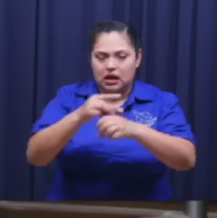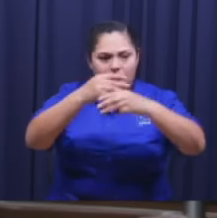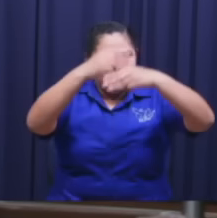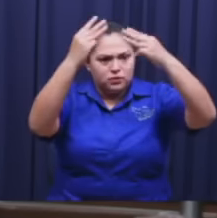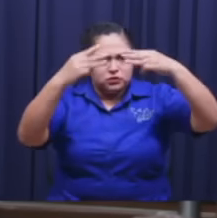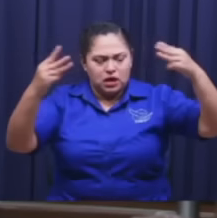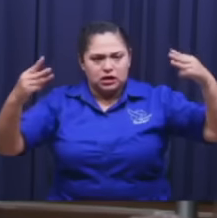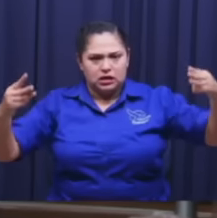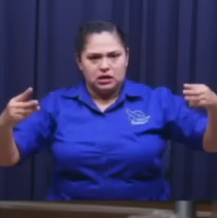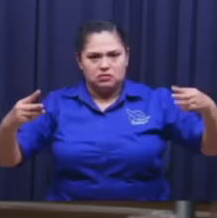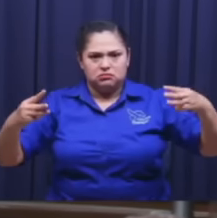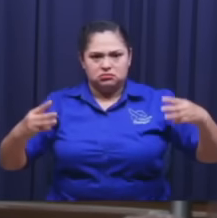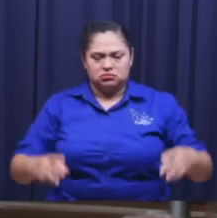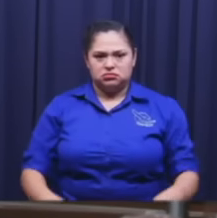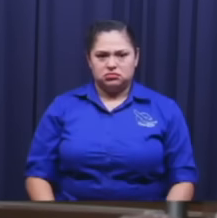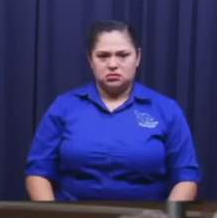selvático.